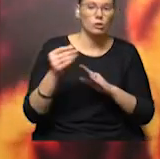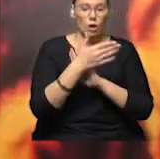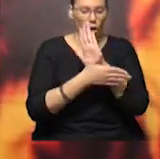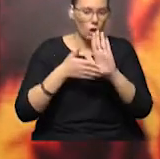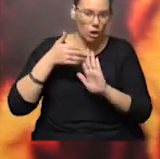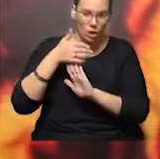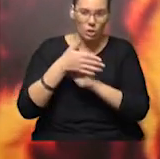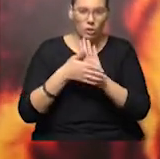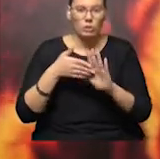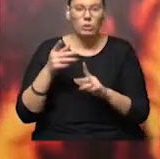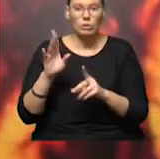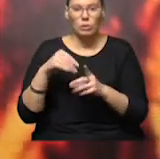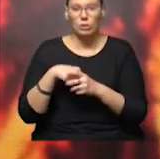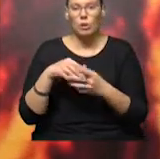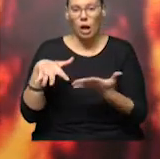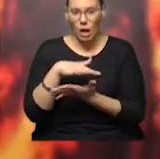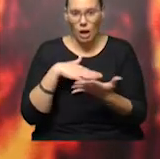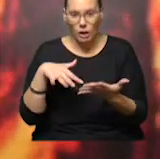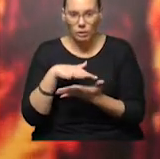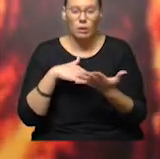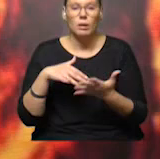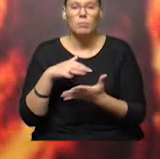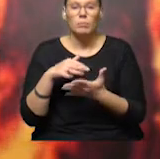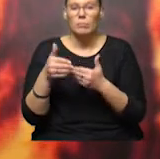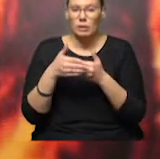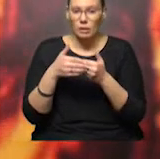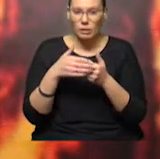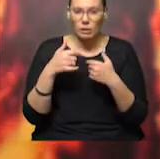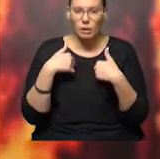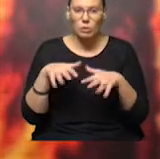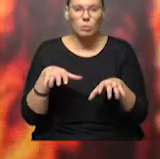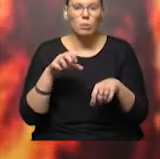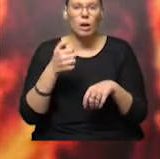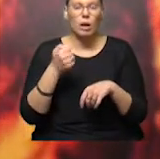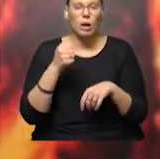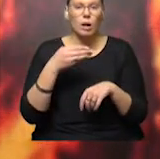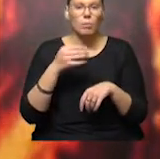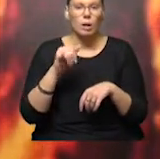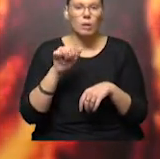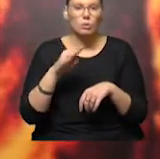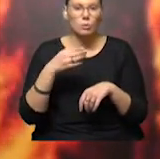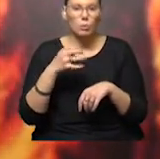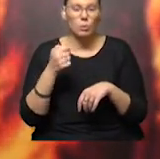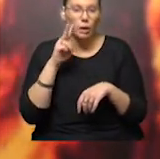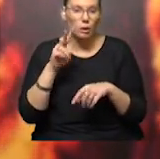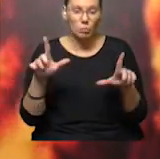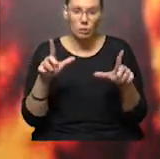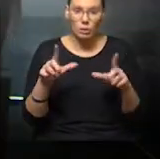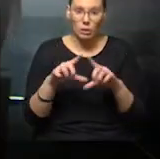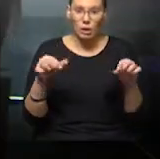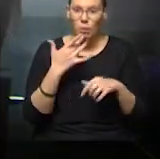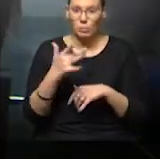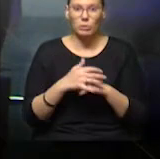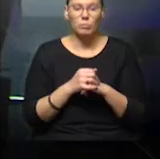nosotros estamos dentro del área metropolitana, ni que hablar que es importante. Yo vivo en Abayubá, que quedé sorprendido, ajá, que aparece a cada rato, sí, en el Zócalo, hermosísimo.